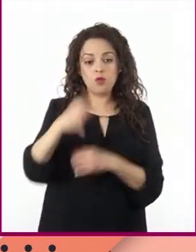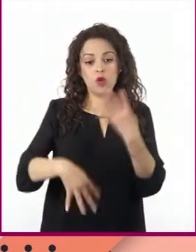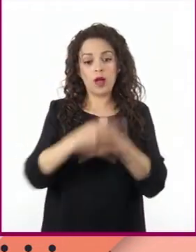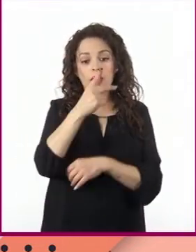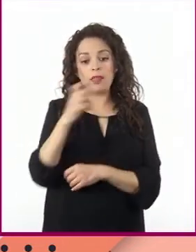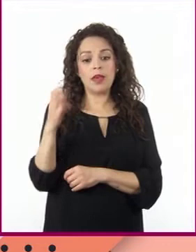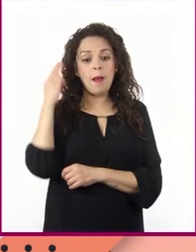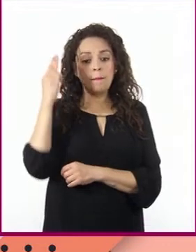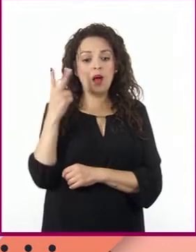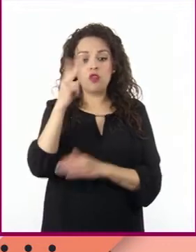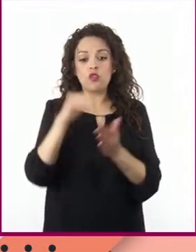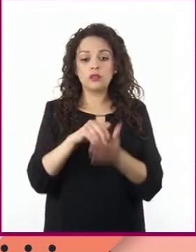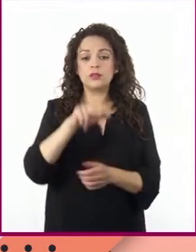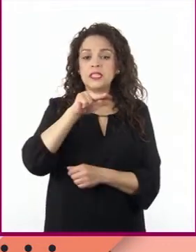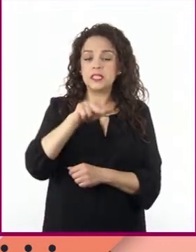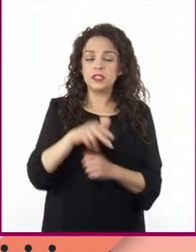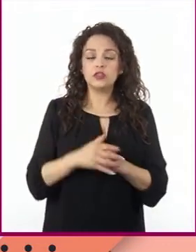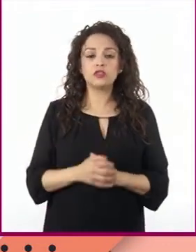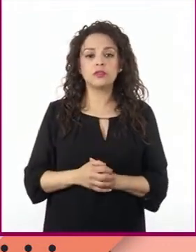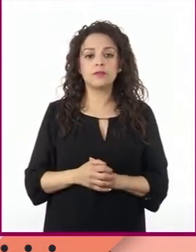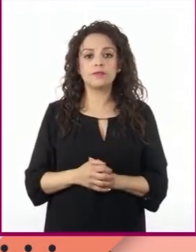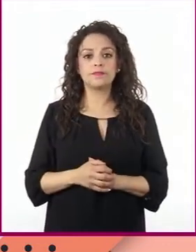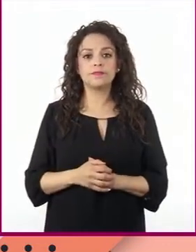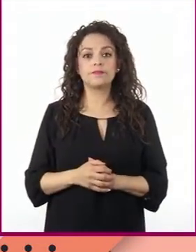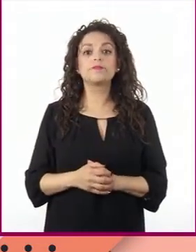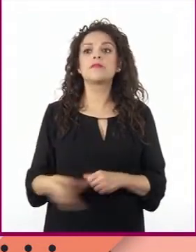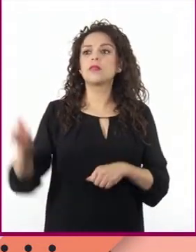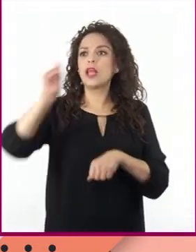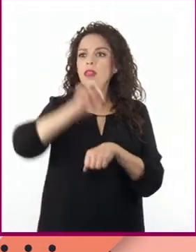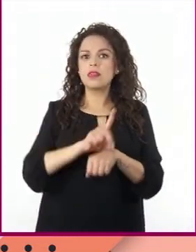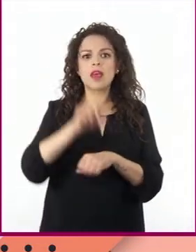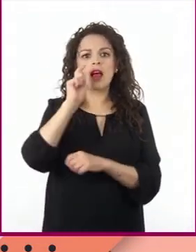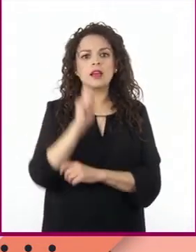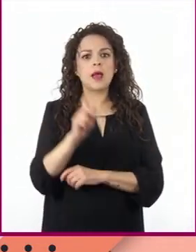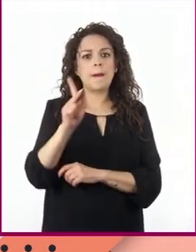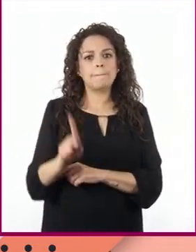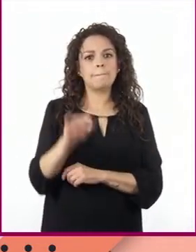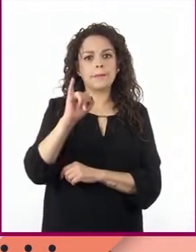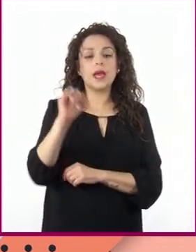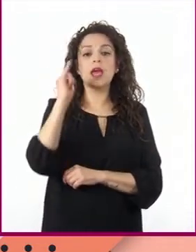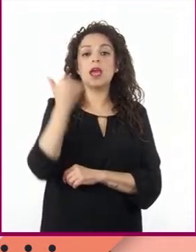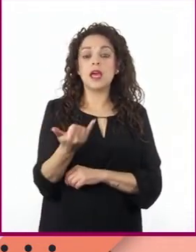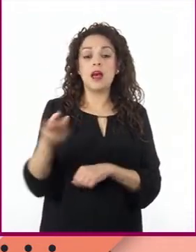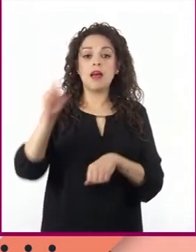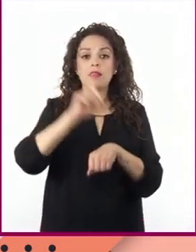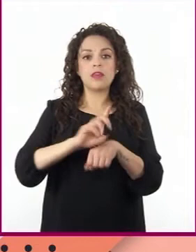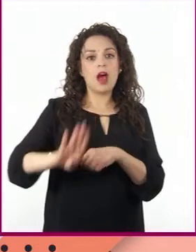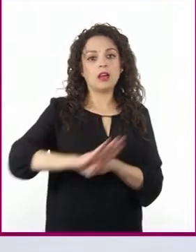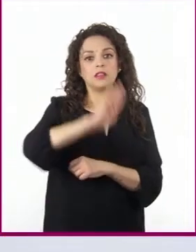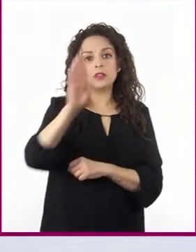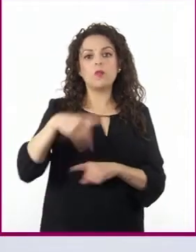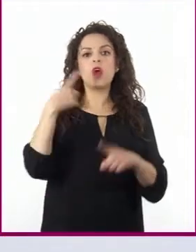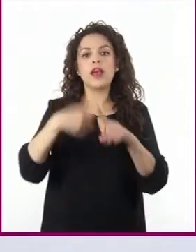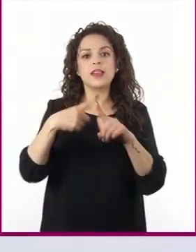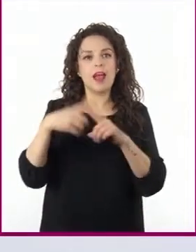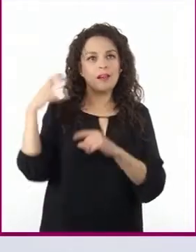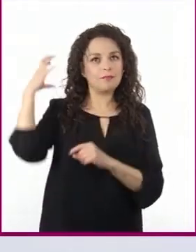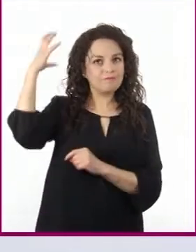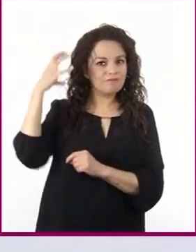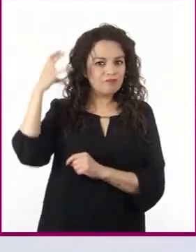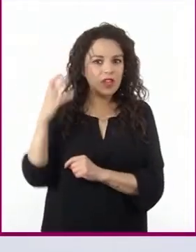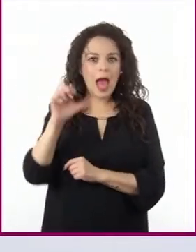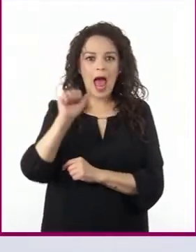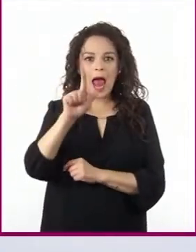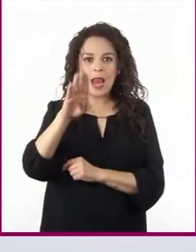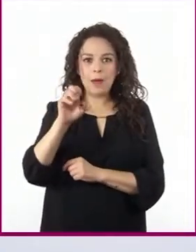2018, coincidiendo con el día del Pi y con el día que nació Albert Einstein. Este fue un gran